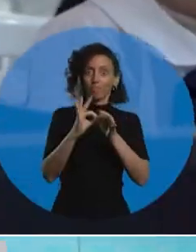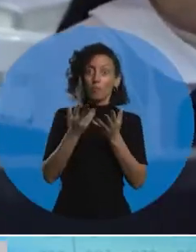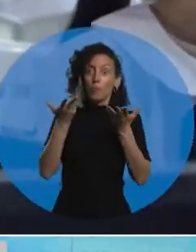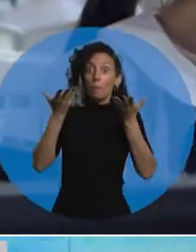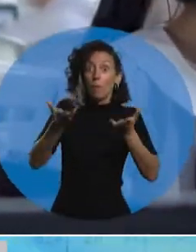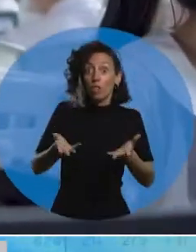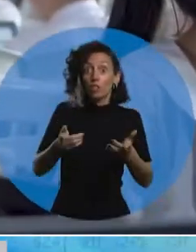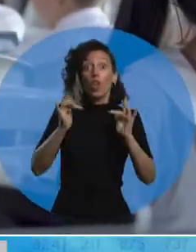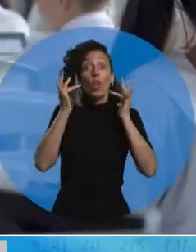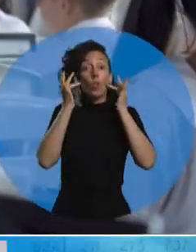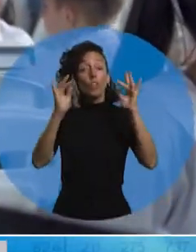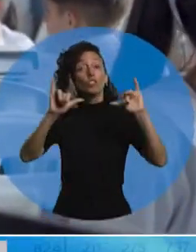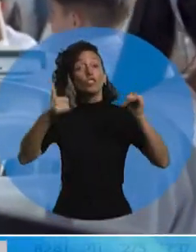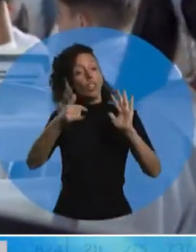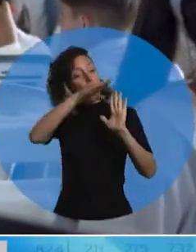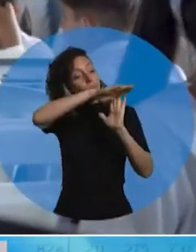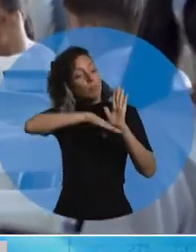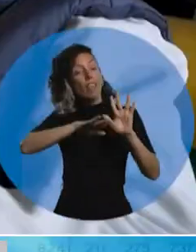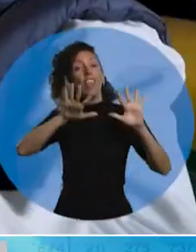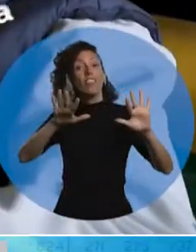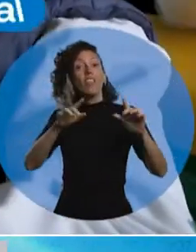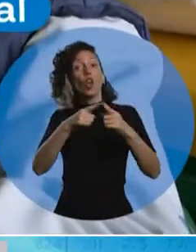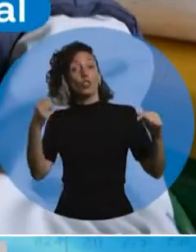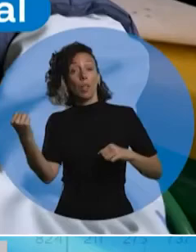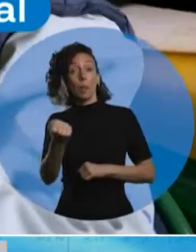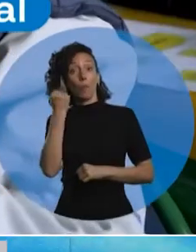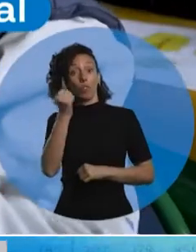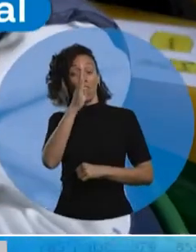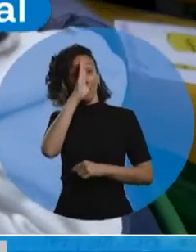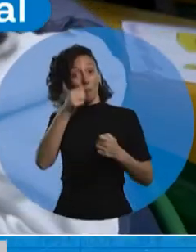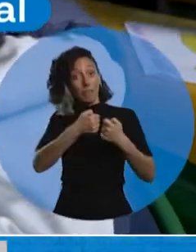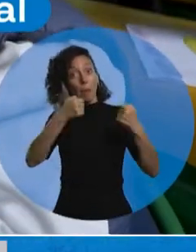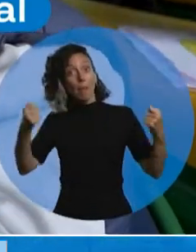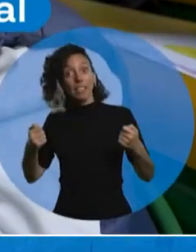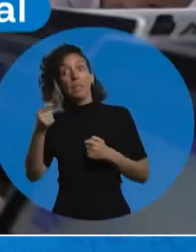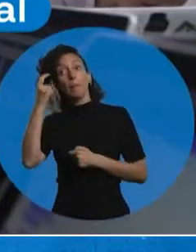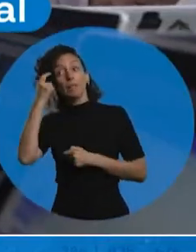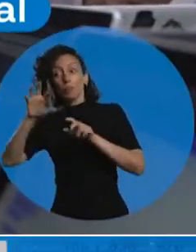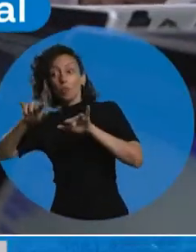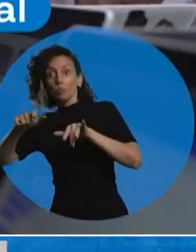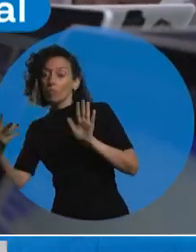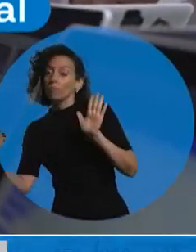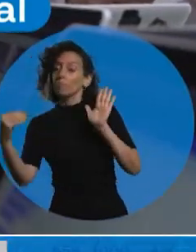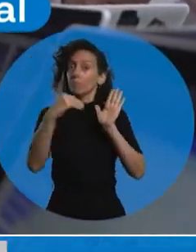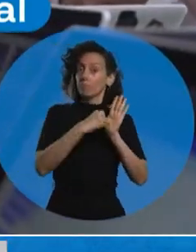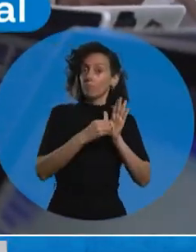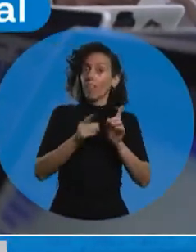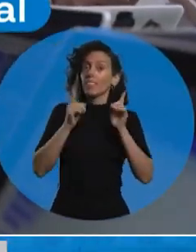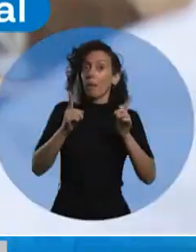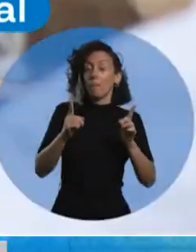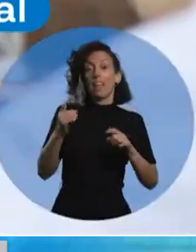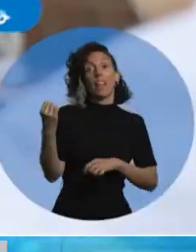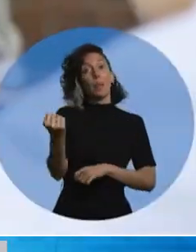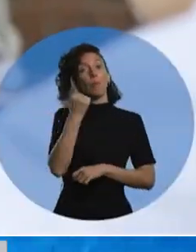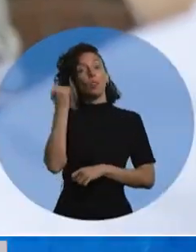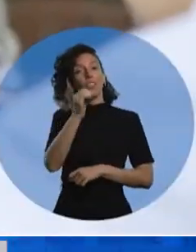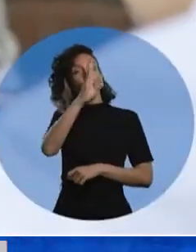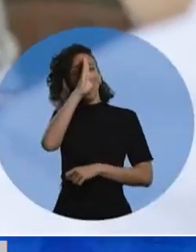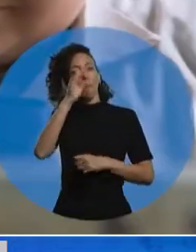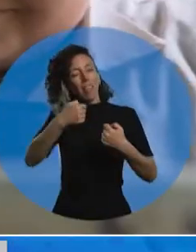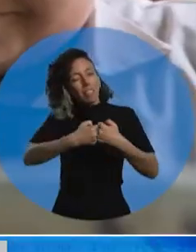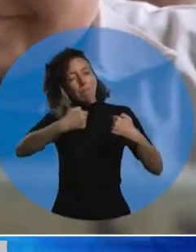Entonces, nosotros en septiembre hicimos una feria STEM, En Ceibal. Explicarle a la gente para que sepa lo que es STEM, que es importante.